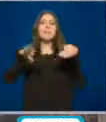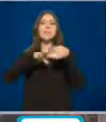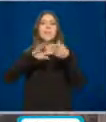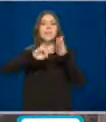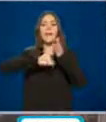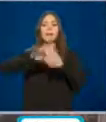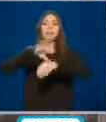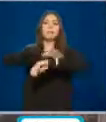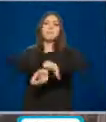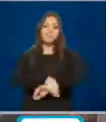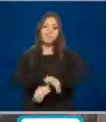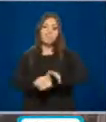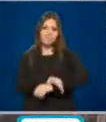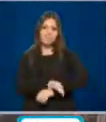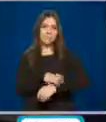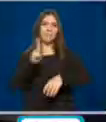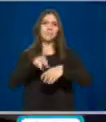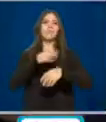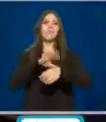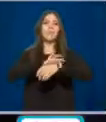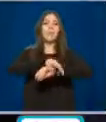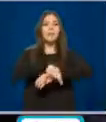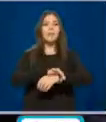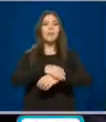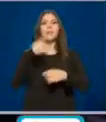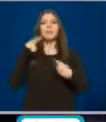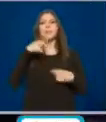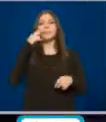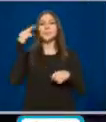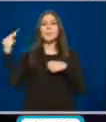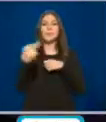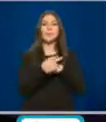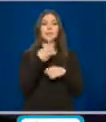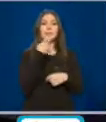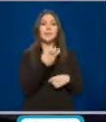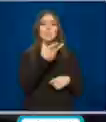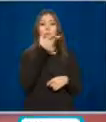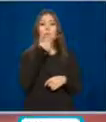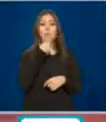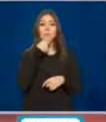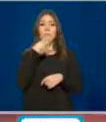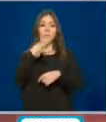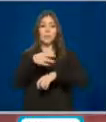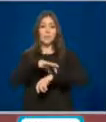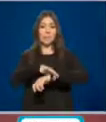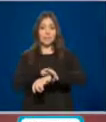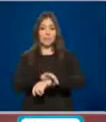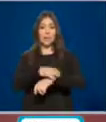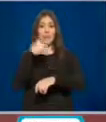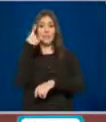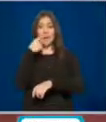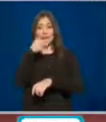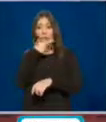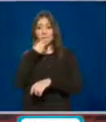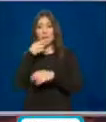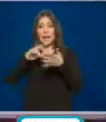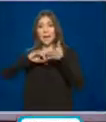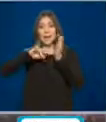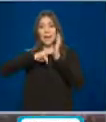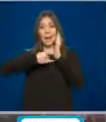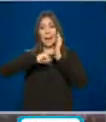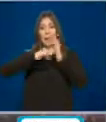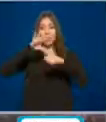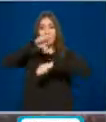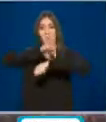reloj para llamar la atención del otro. En el caso de los hombres, este es uno de sus artículos de coqueteo. Prácticamente